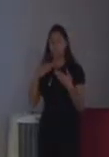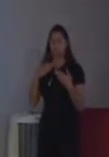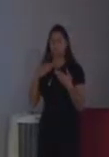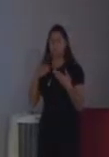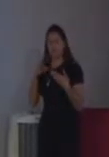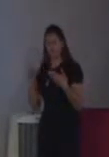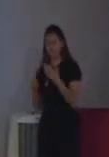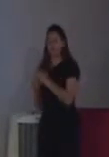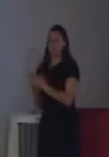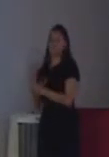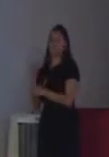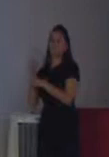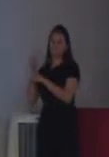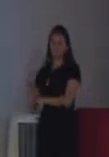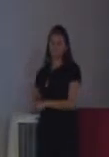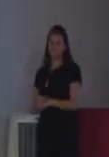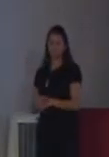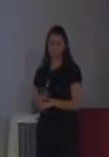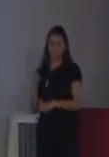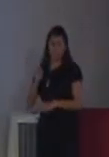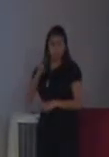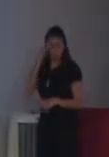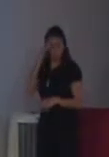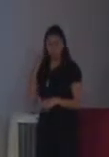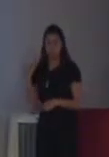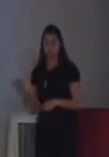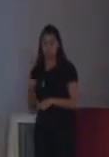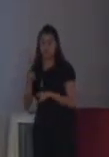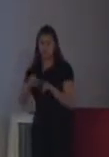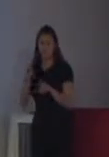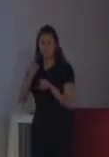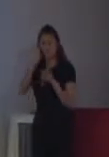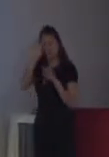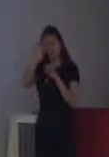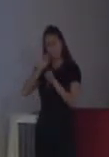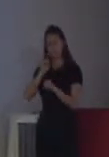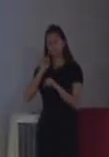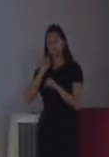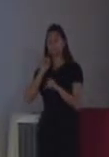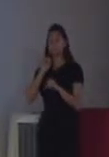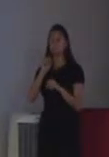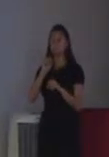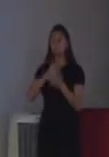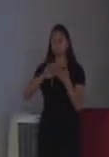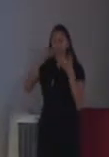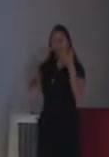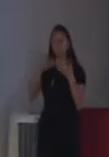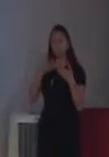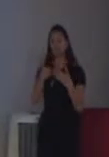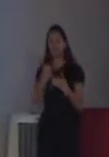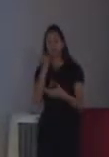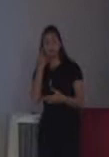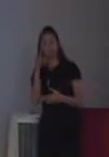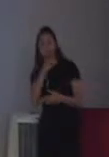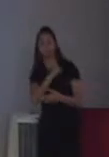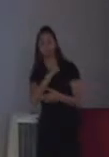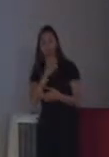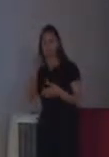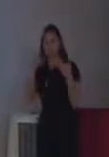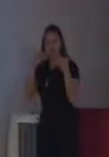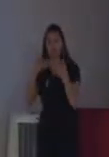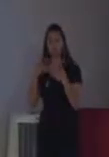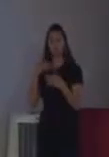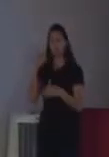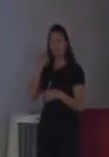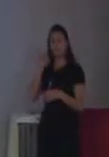hay efectivamente hay una serie de discapacidades que son visibles, Hay otras que no son tan visibles, pero entre